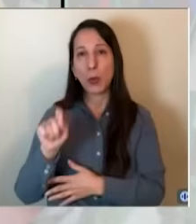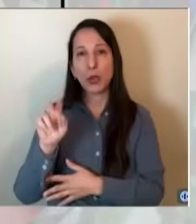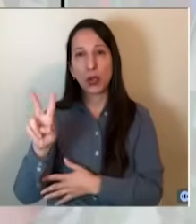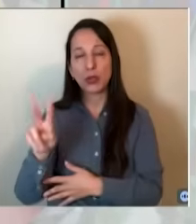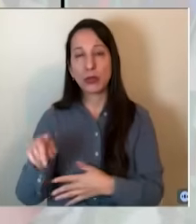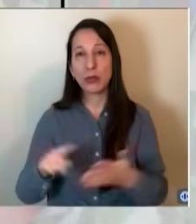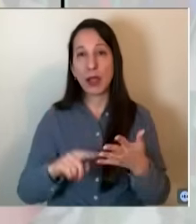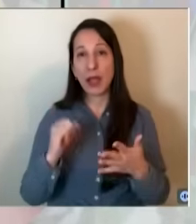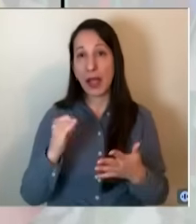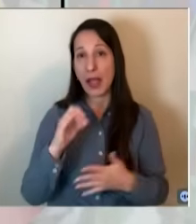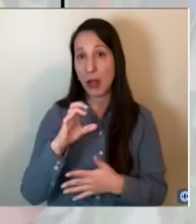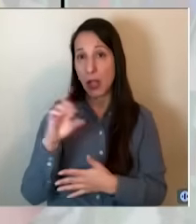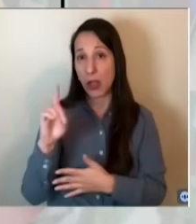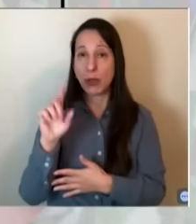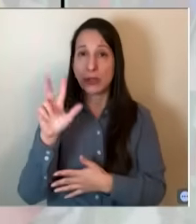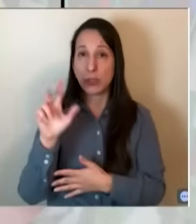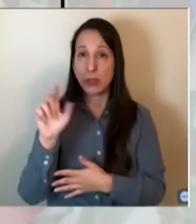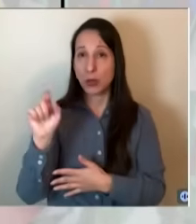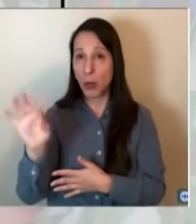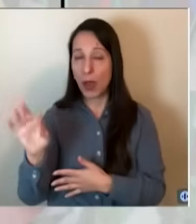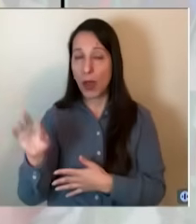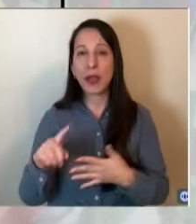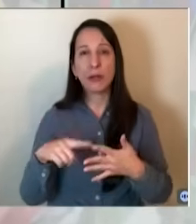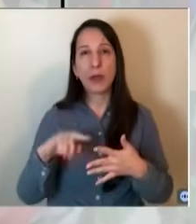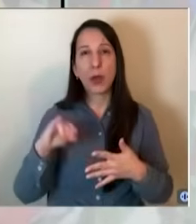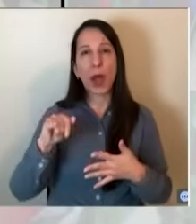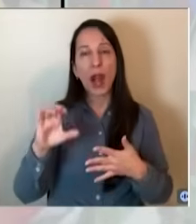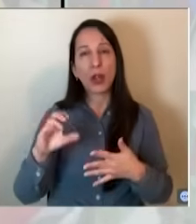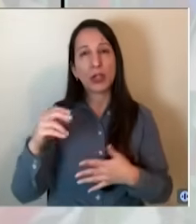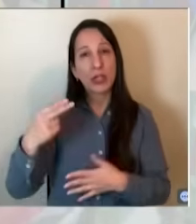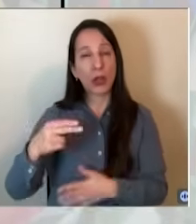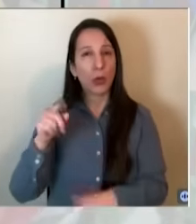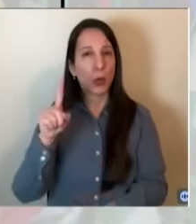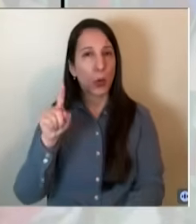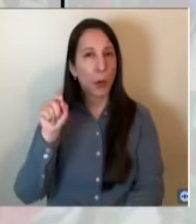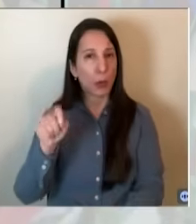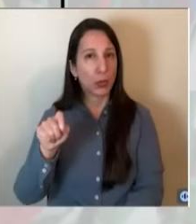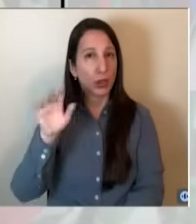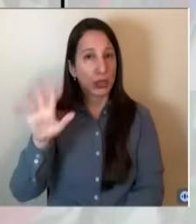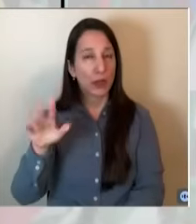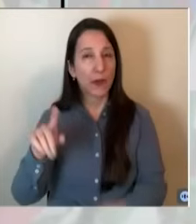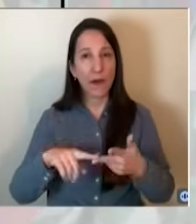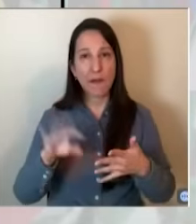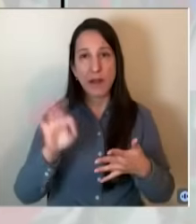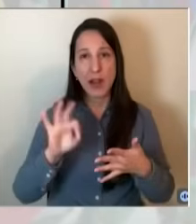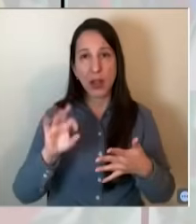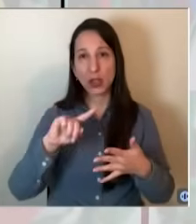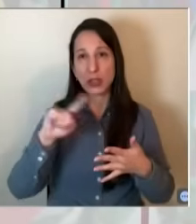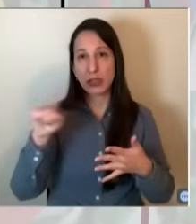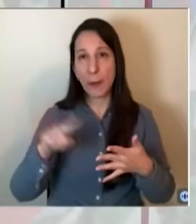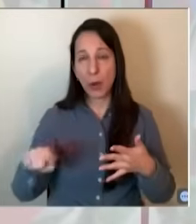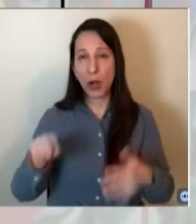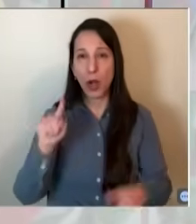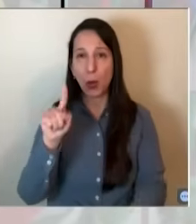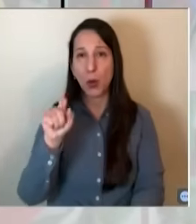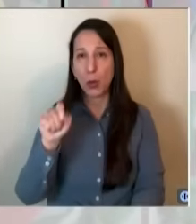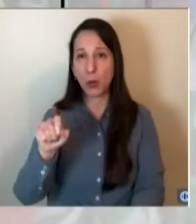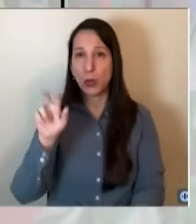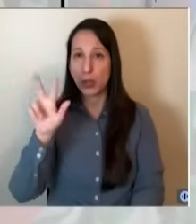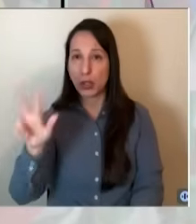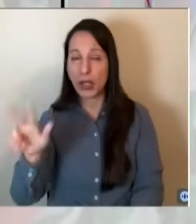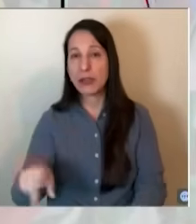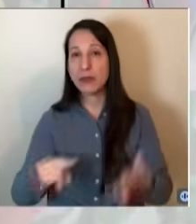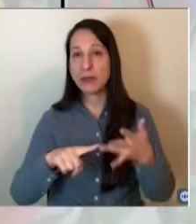un 3.9%, Juan Carlos Hidalgo 1.5%, Fernando Zamora 1.3%, José